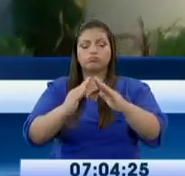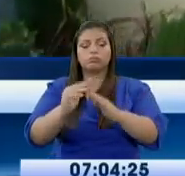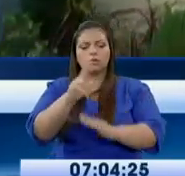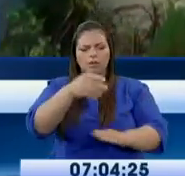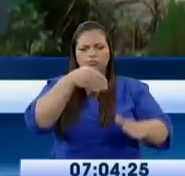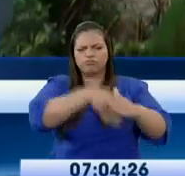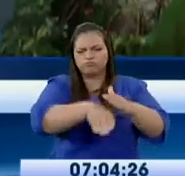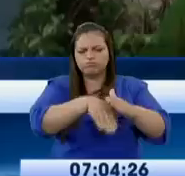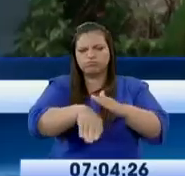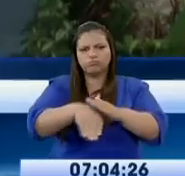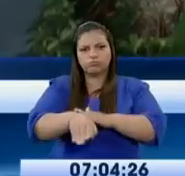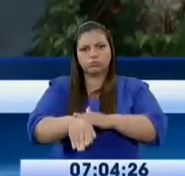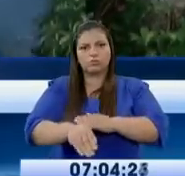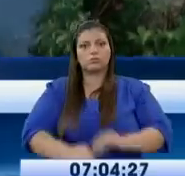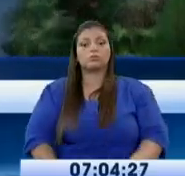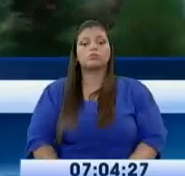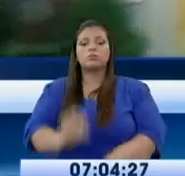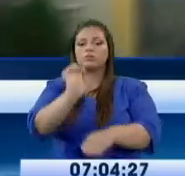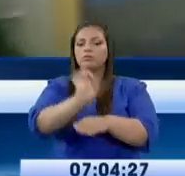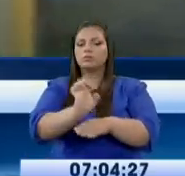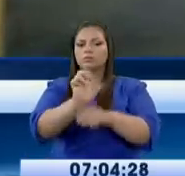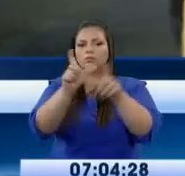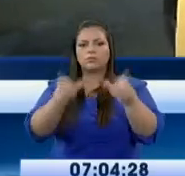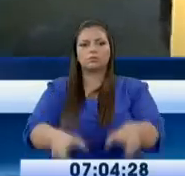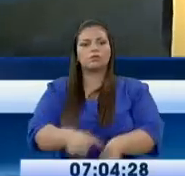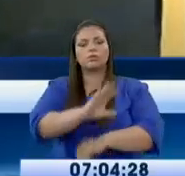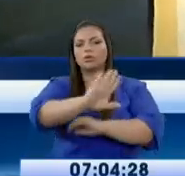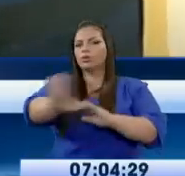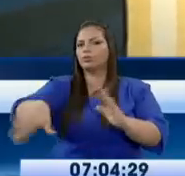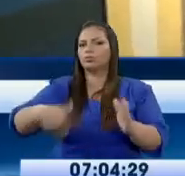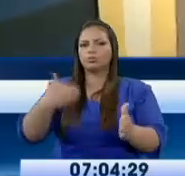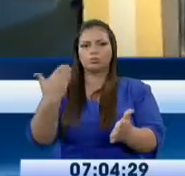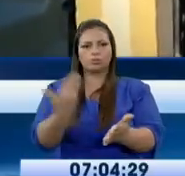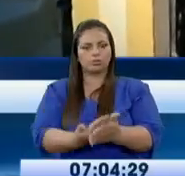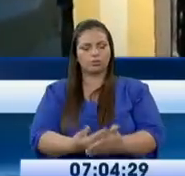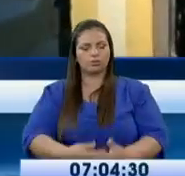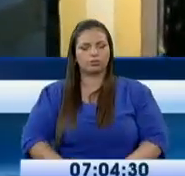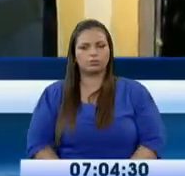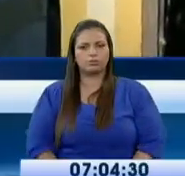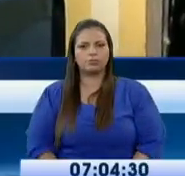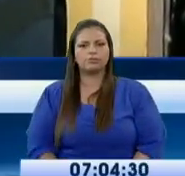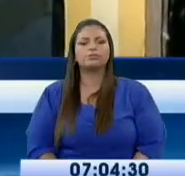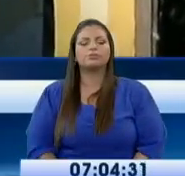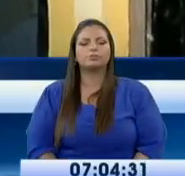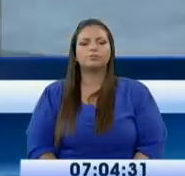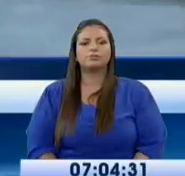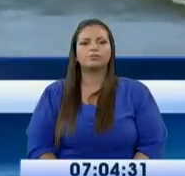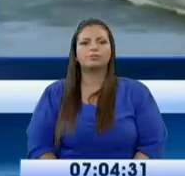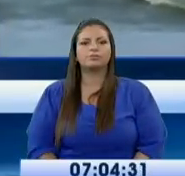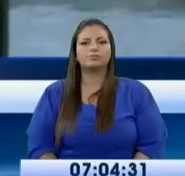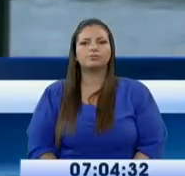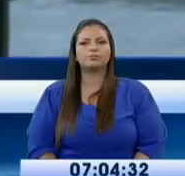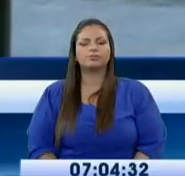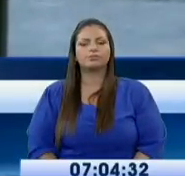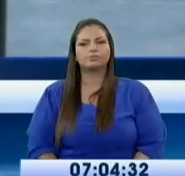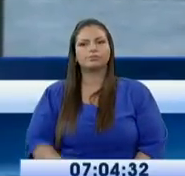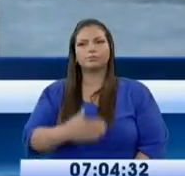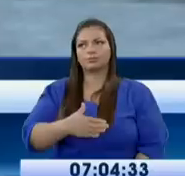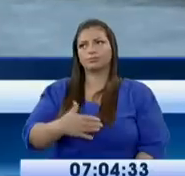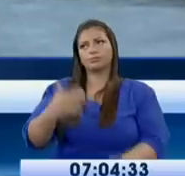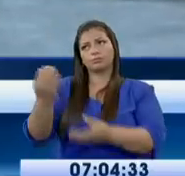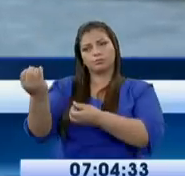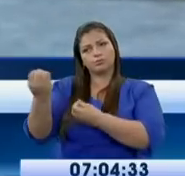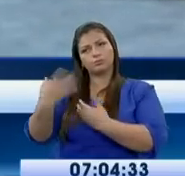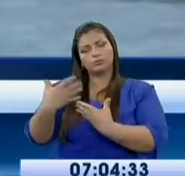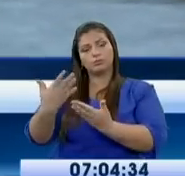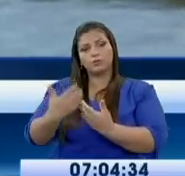Seis en total y no hay extranjeros, no todos son ecuatorianos. Karina, muchas gracias por la información. No, hasta el momento no, solo ecuatorianos. Correcto. Cualquier información que tengas al